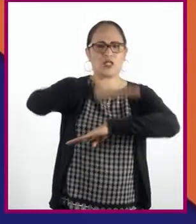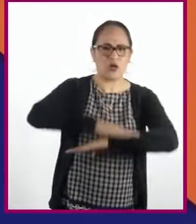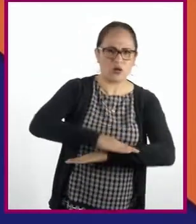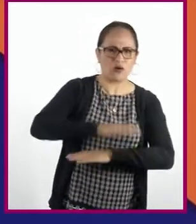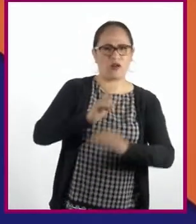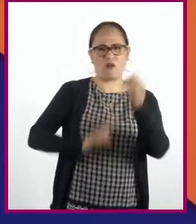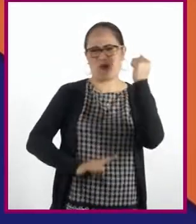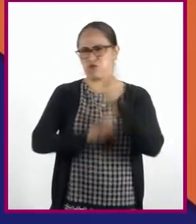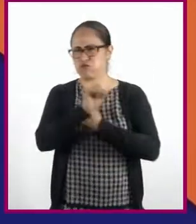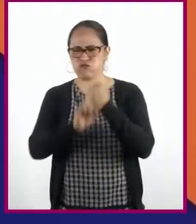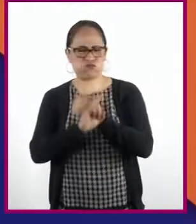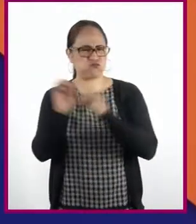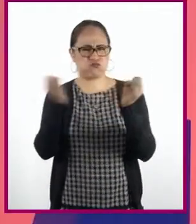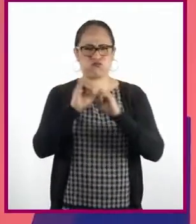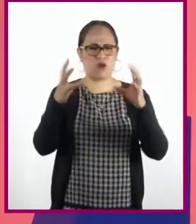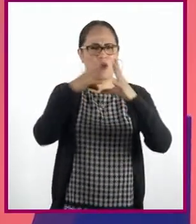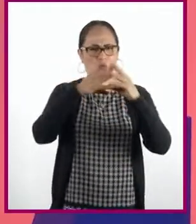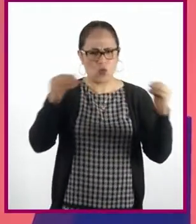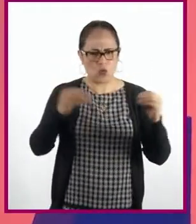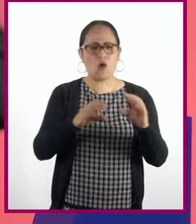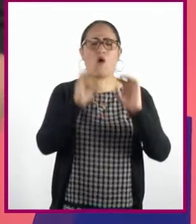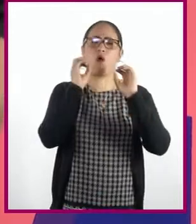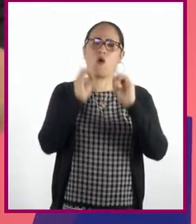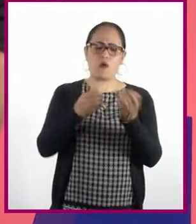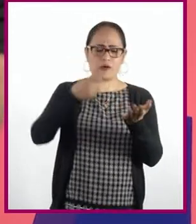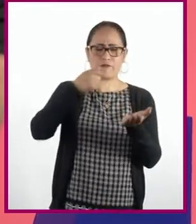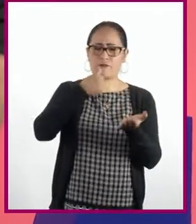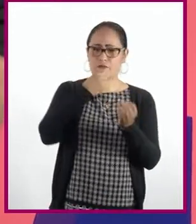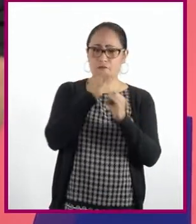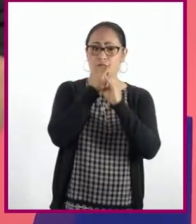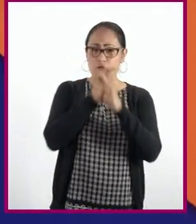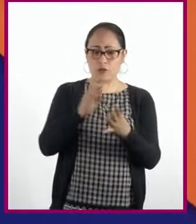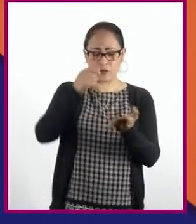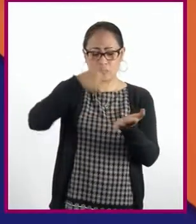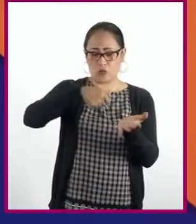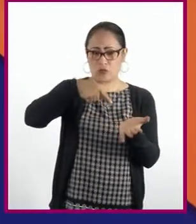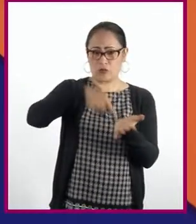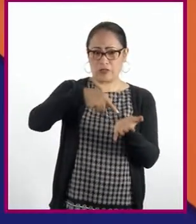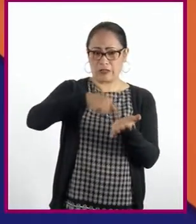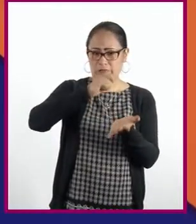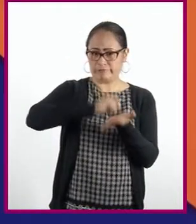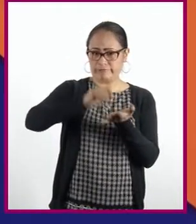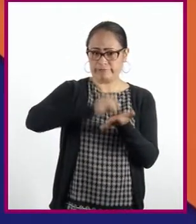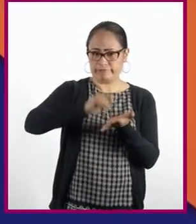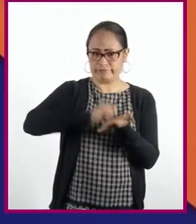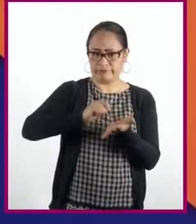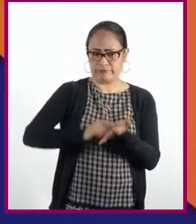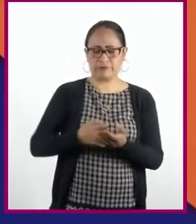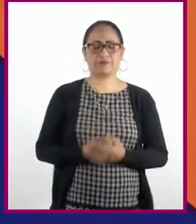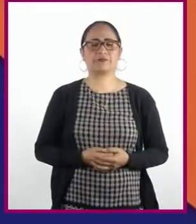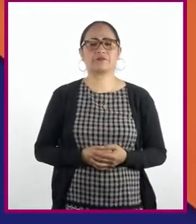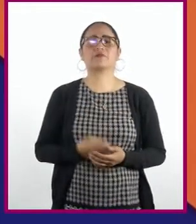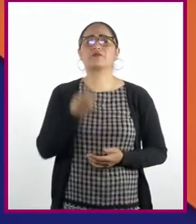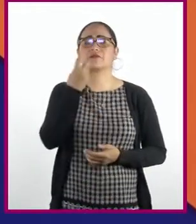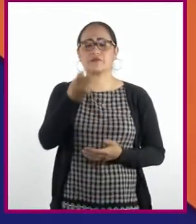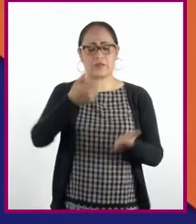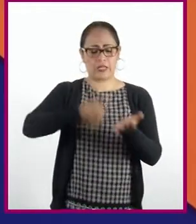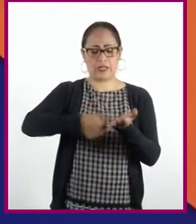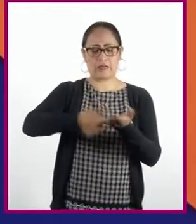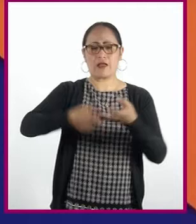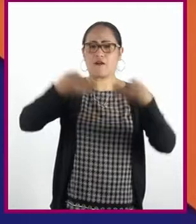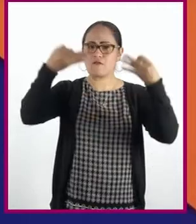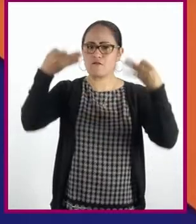confrontaciones, resolver problemas o dejar asentada una información determinada. Por ello, la carta formal debe